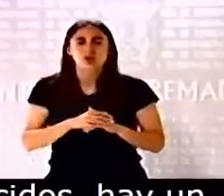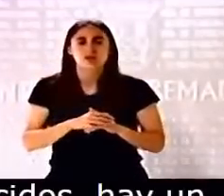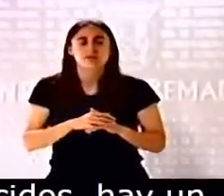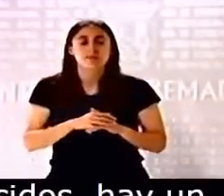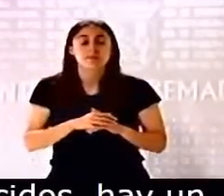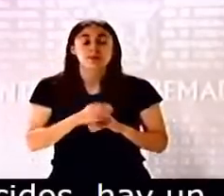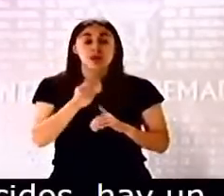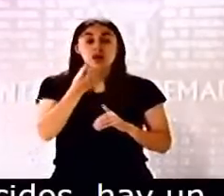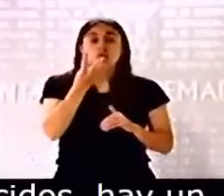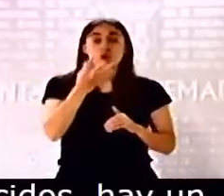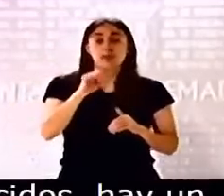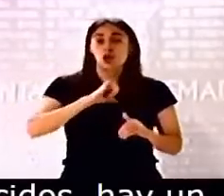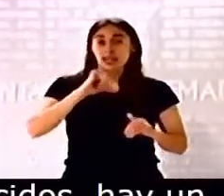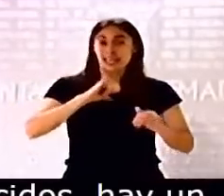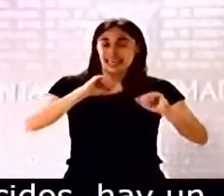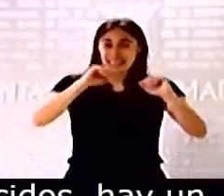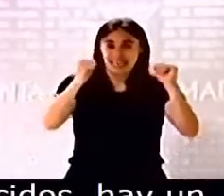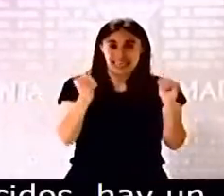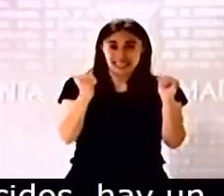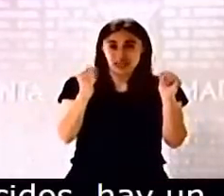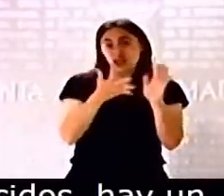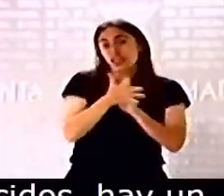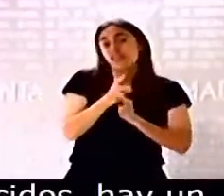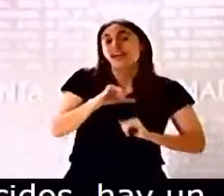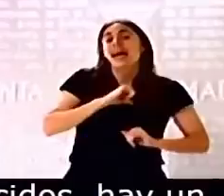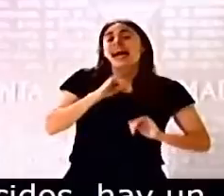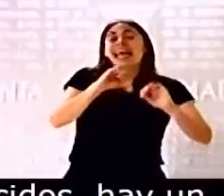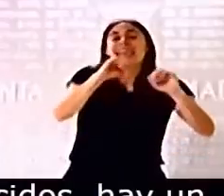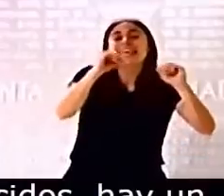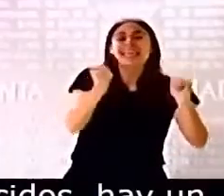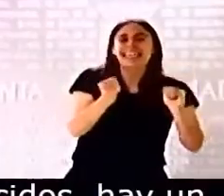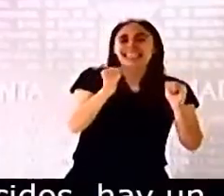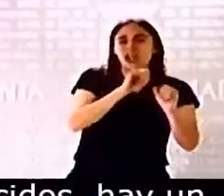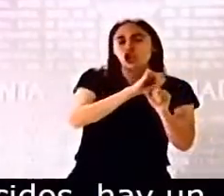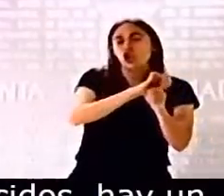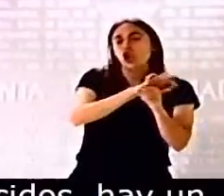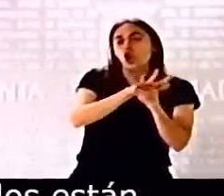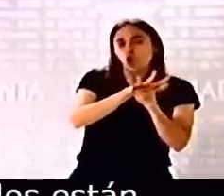Los ingresados están ingresados por COVID y lo sabemos a diario.